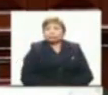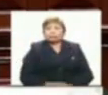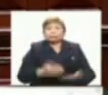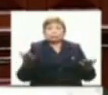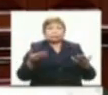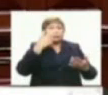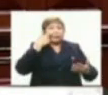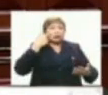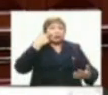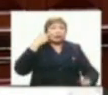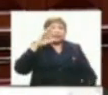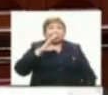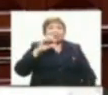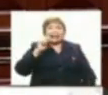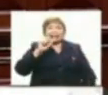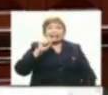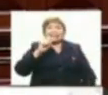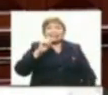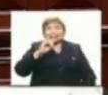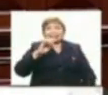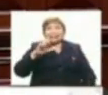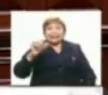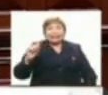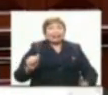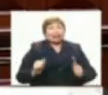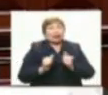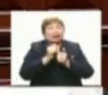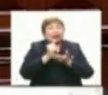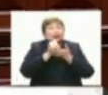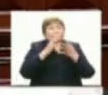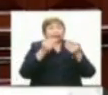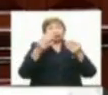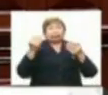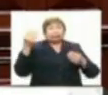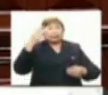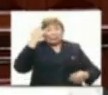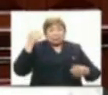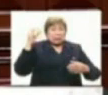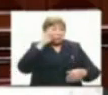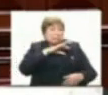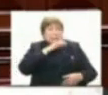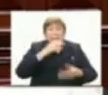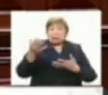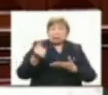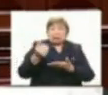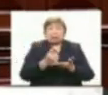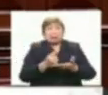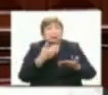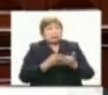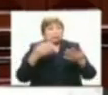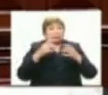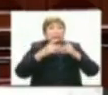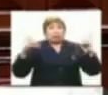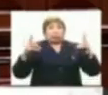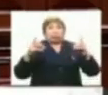los hombres de Castilla, que con la ayuda de múltiples filipillos y aprovechando un momento de caos y